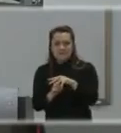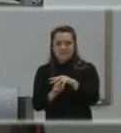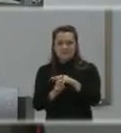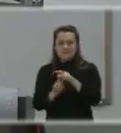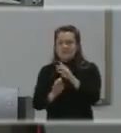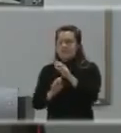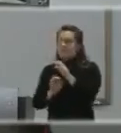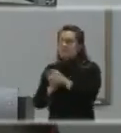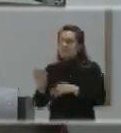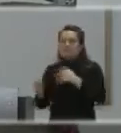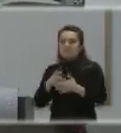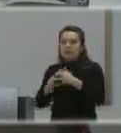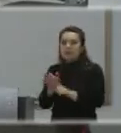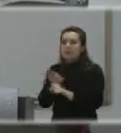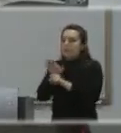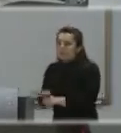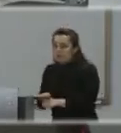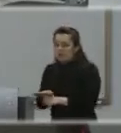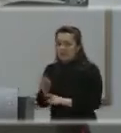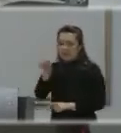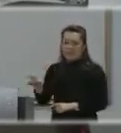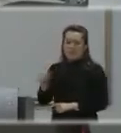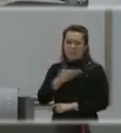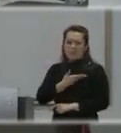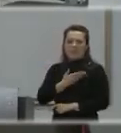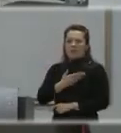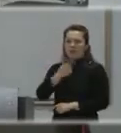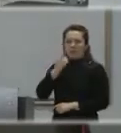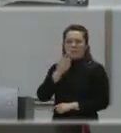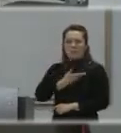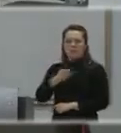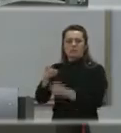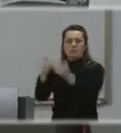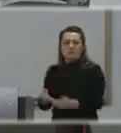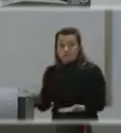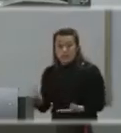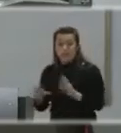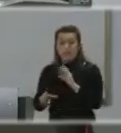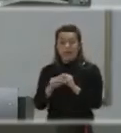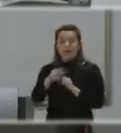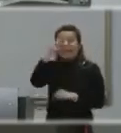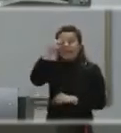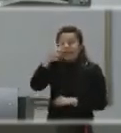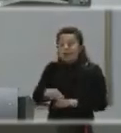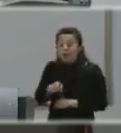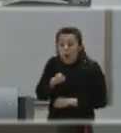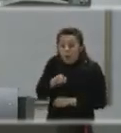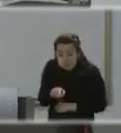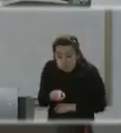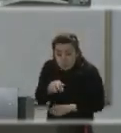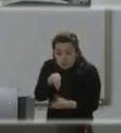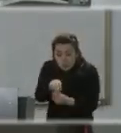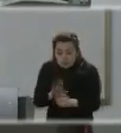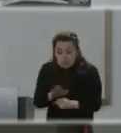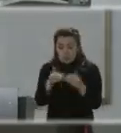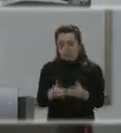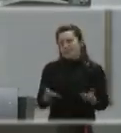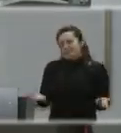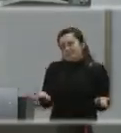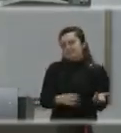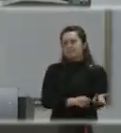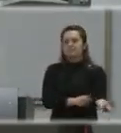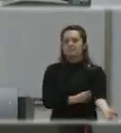protección cuando se trata de padres y madres con discapacidad y cuando se trata de hijos e hijas con discapacidad. Entonces,